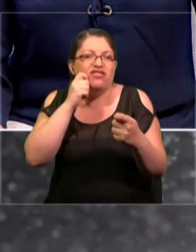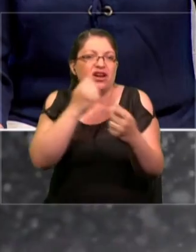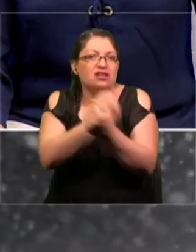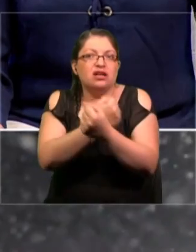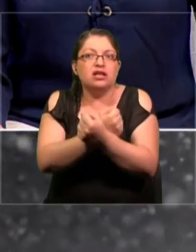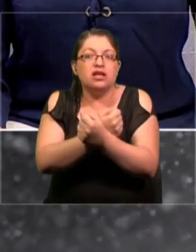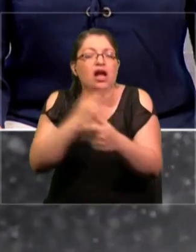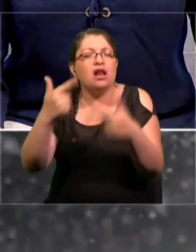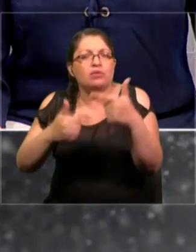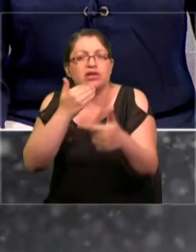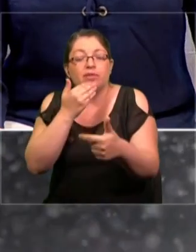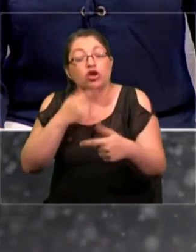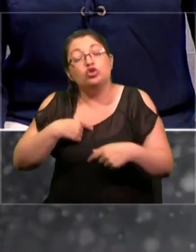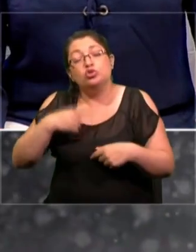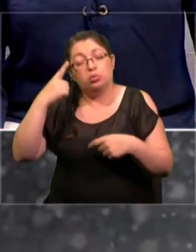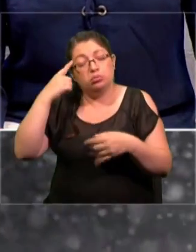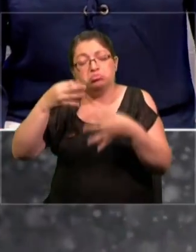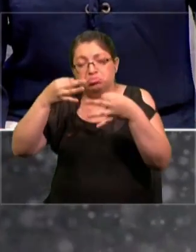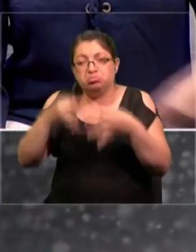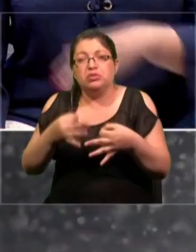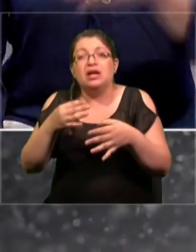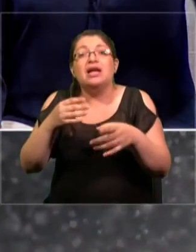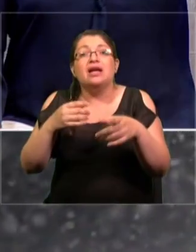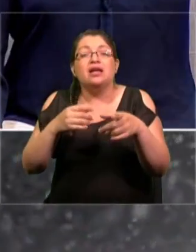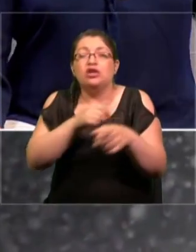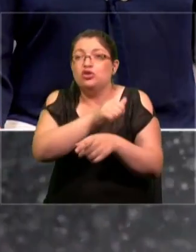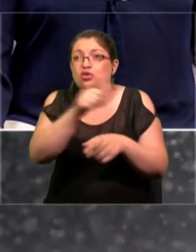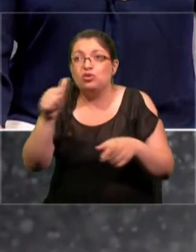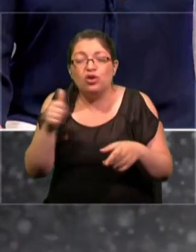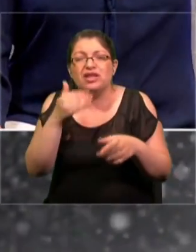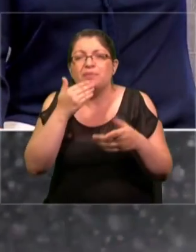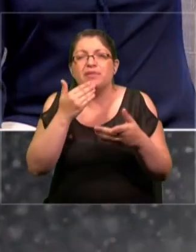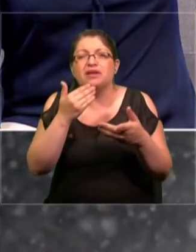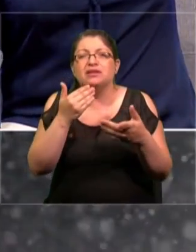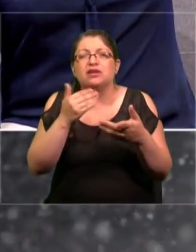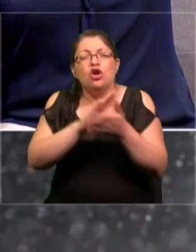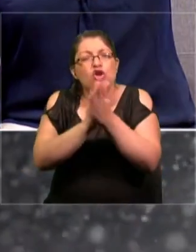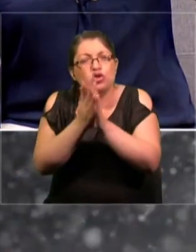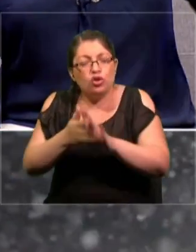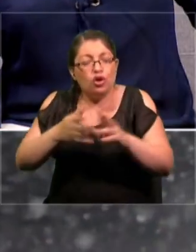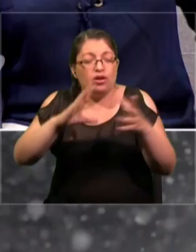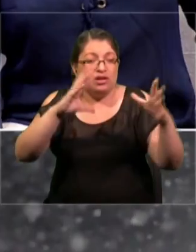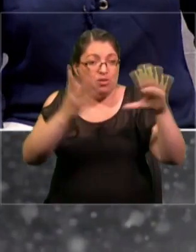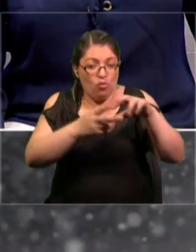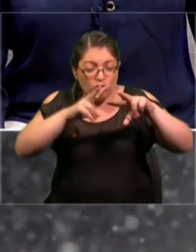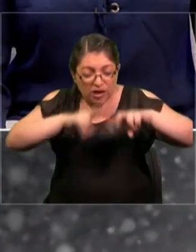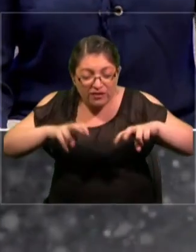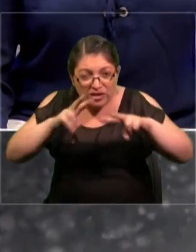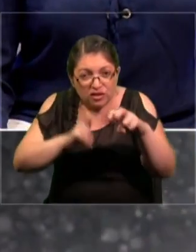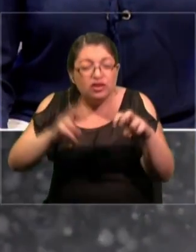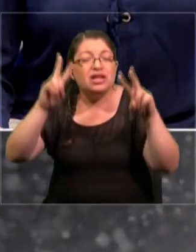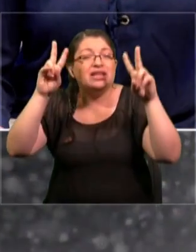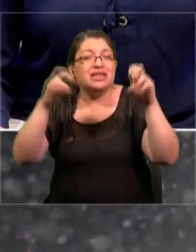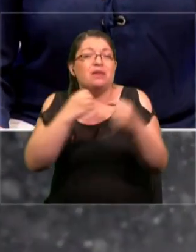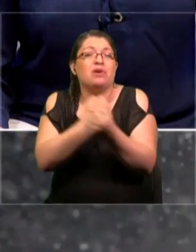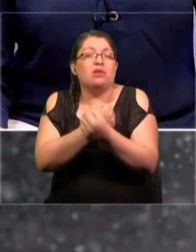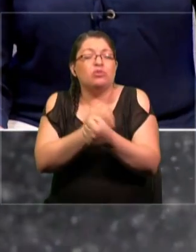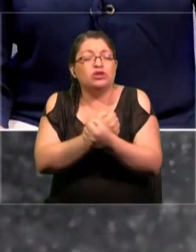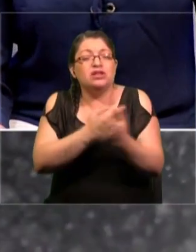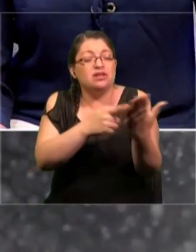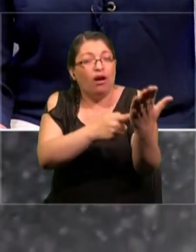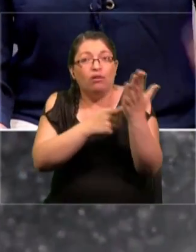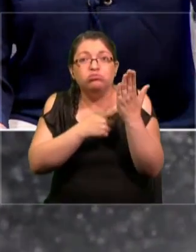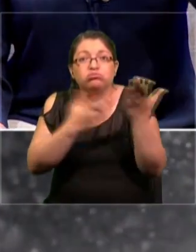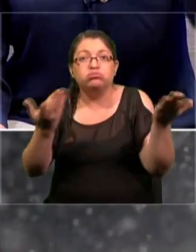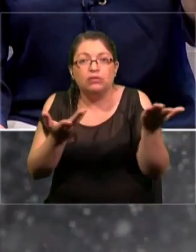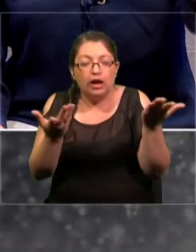Estamos convencidos, o por lo menos yo estoy convencida, y todos los estudios que se hacen en el mundo sobre temas policiales demuestran